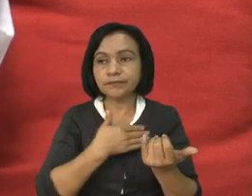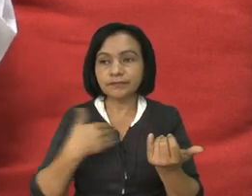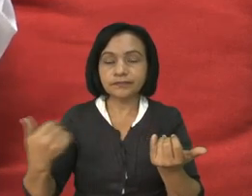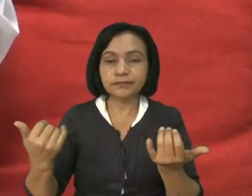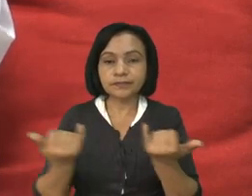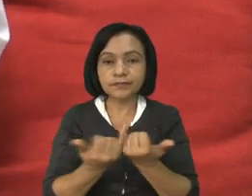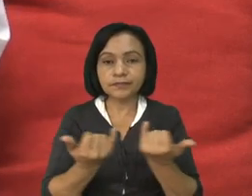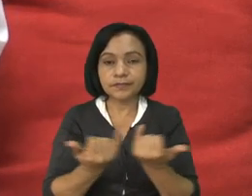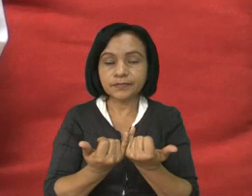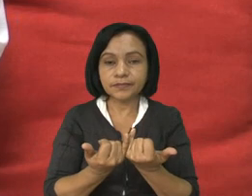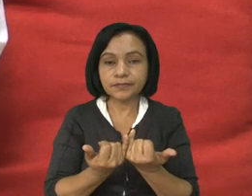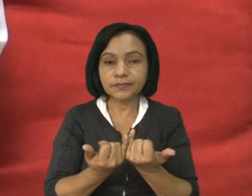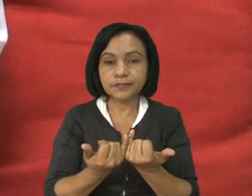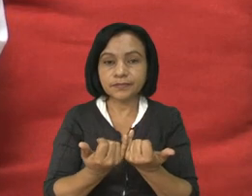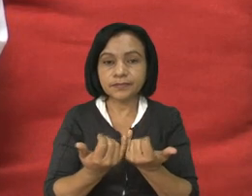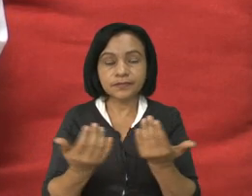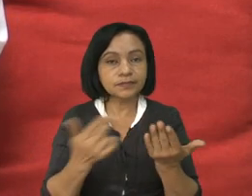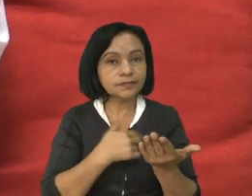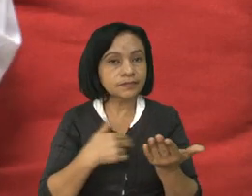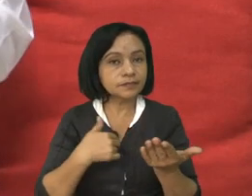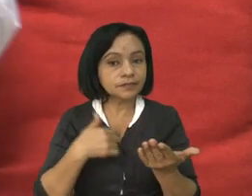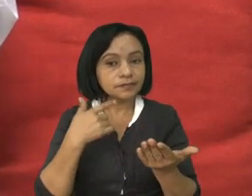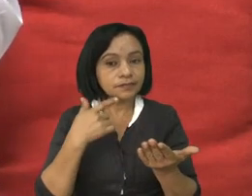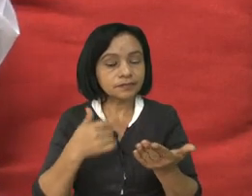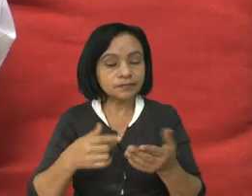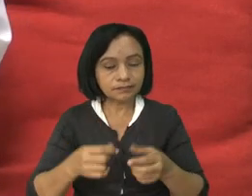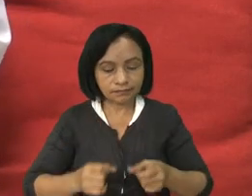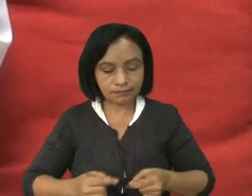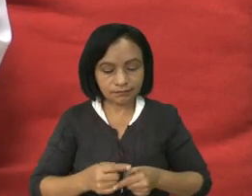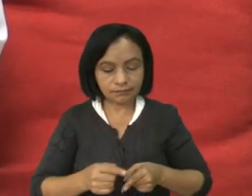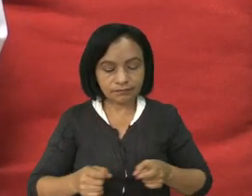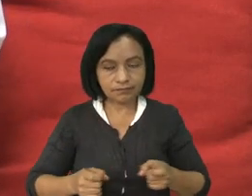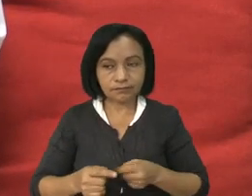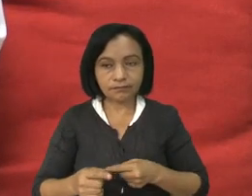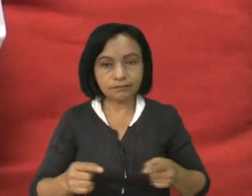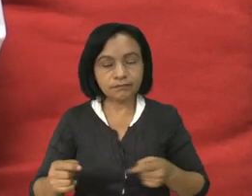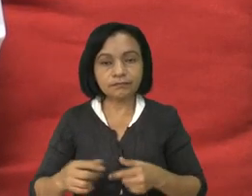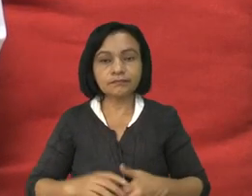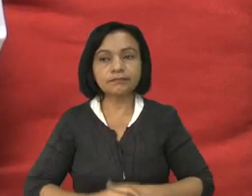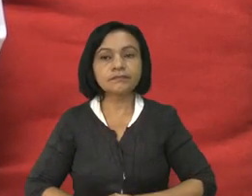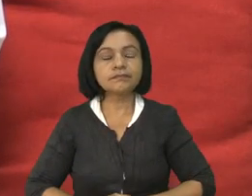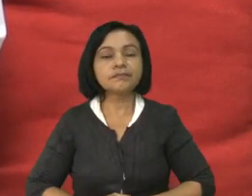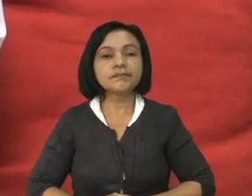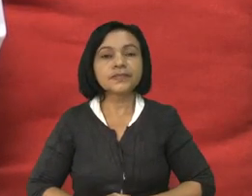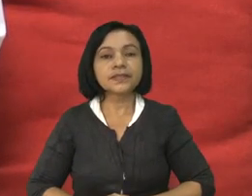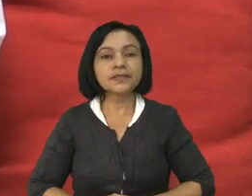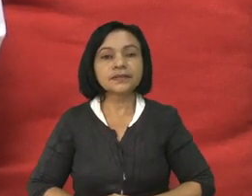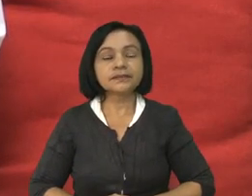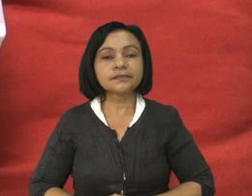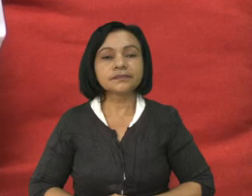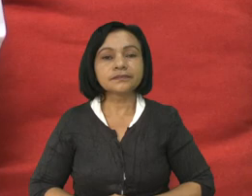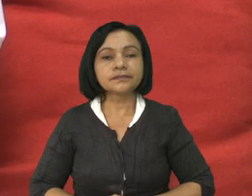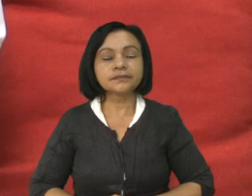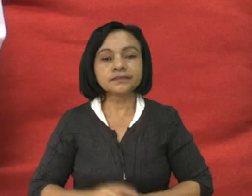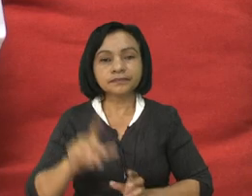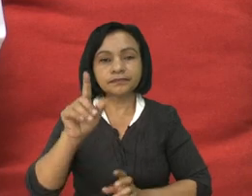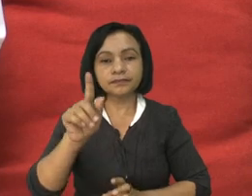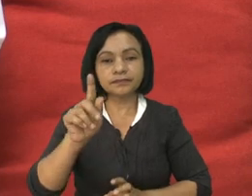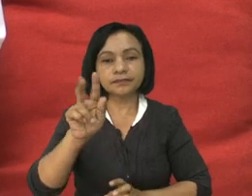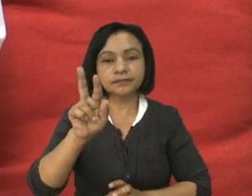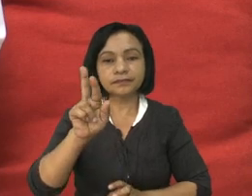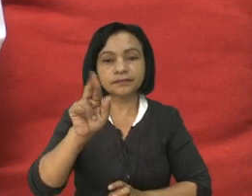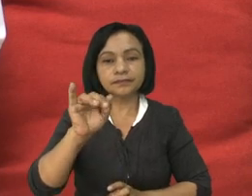dicho, evitar que crezcan los parásitos a nivel intestinal. Ya. ¿La trinidazol, doctor, es